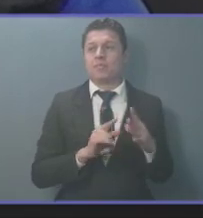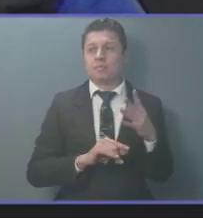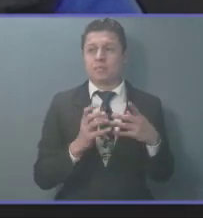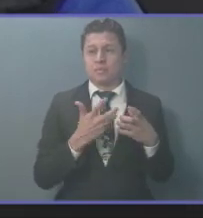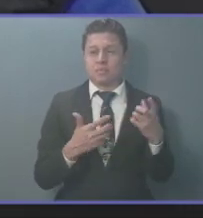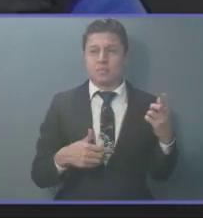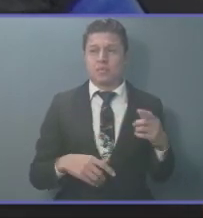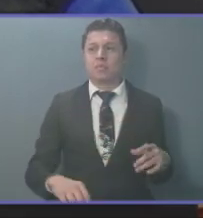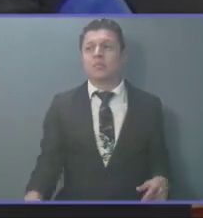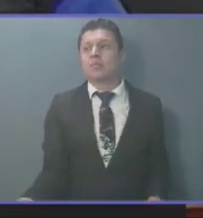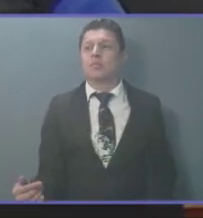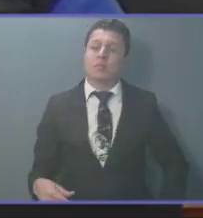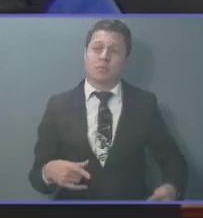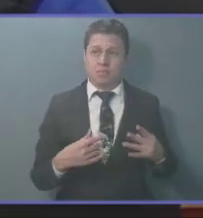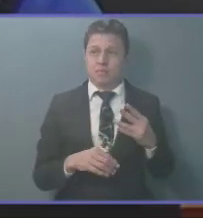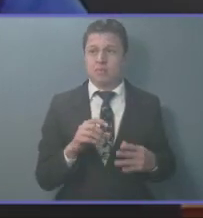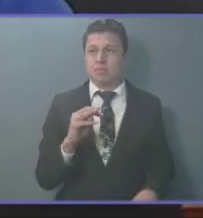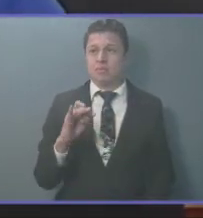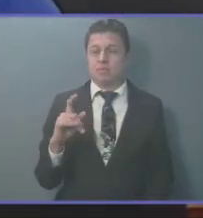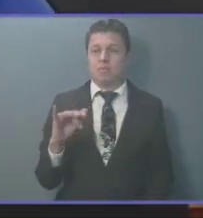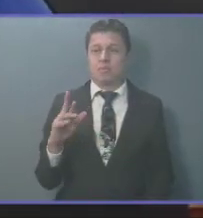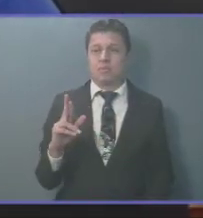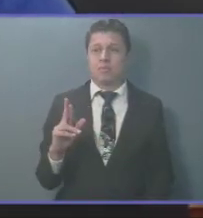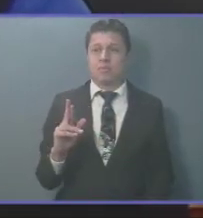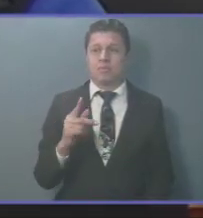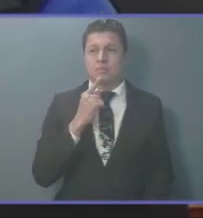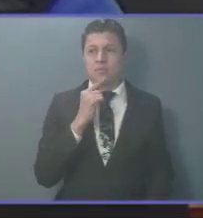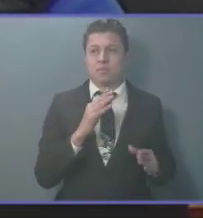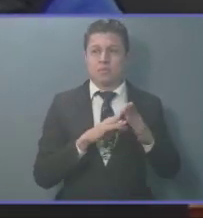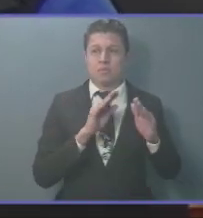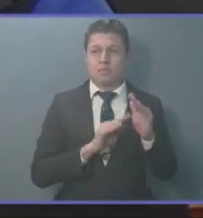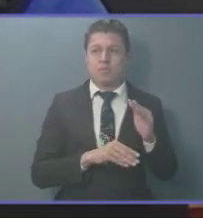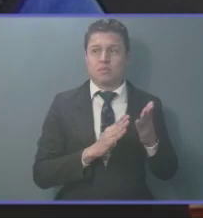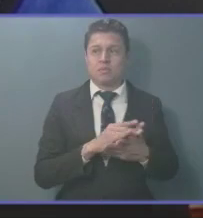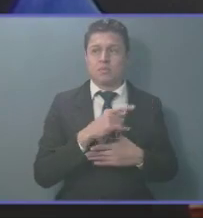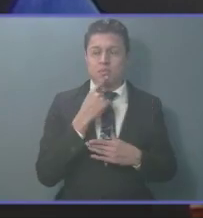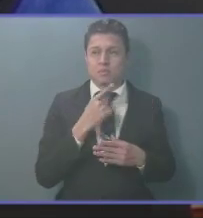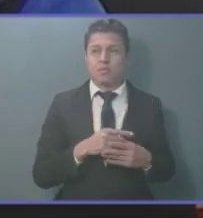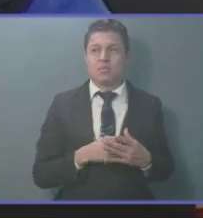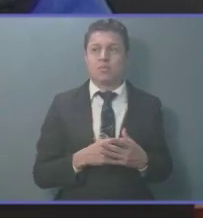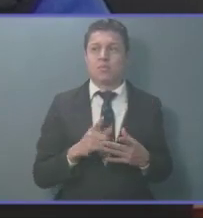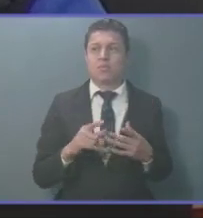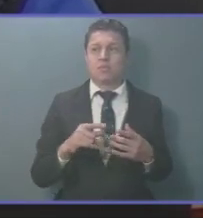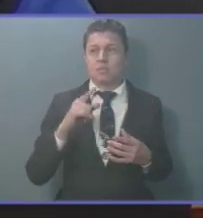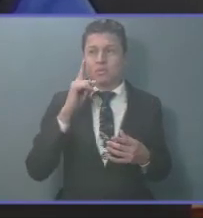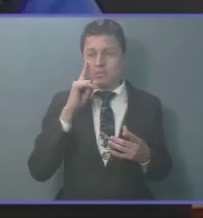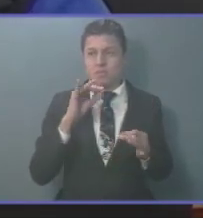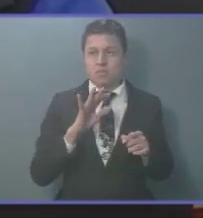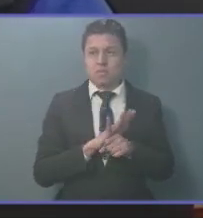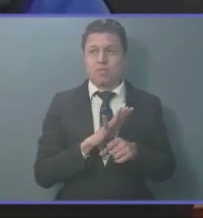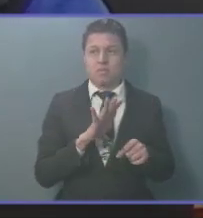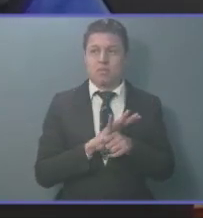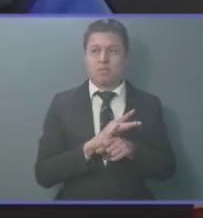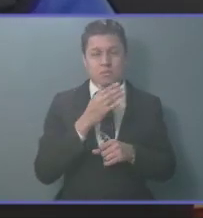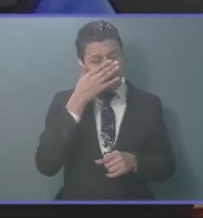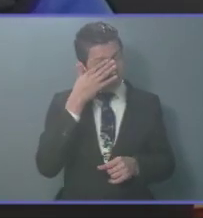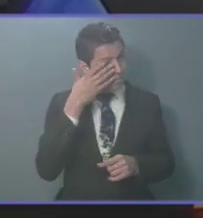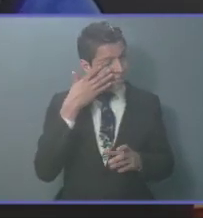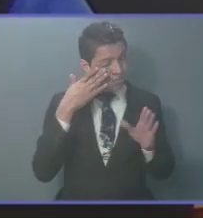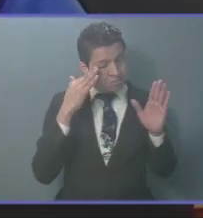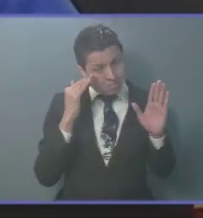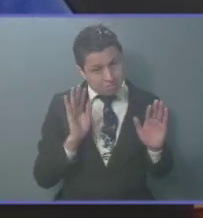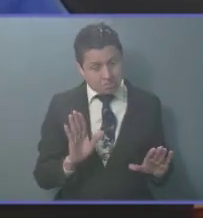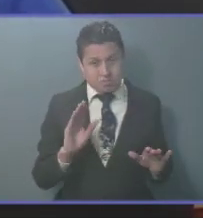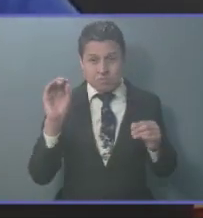de una cuarentena domiciliar obligatoria impuesta por el órgano ejecutivo para la totalidad o parte del